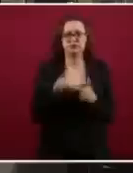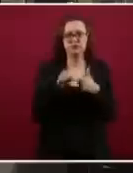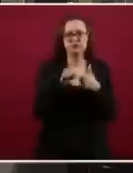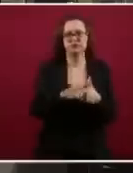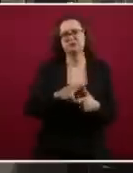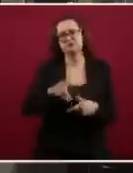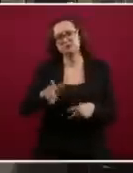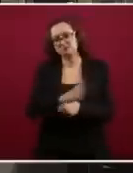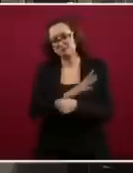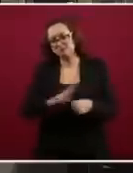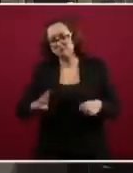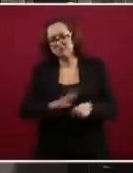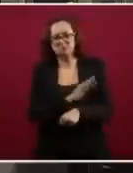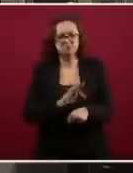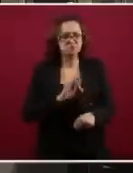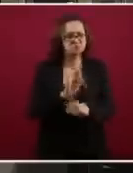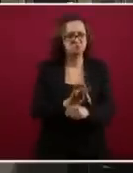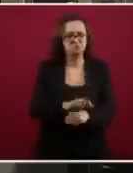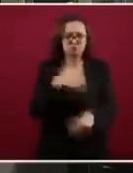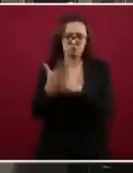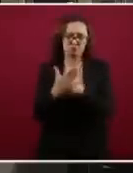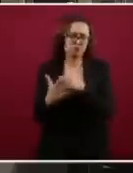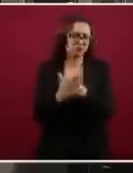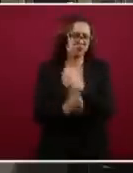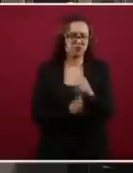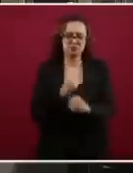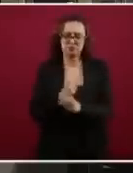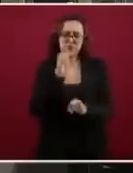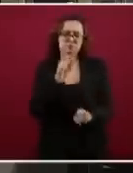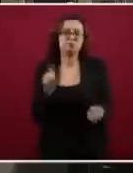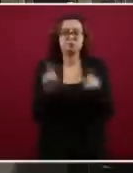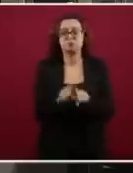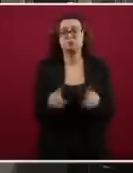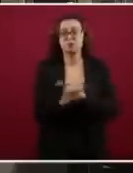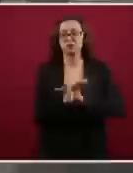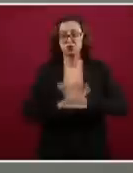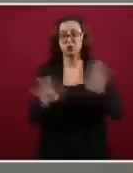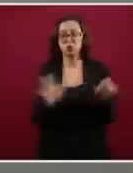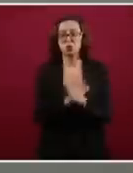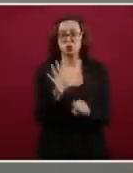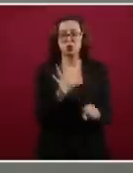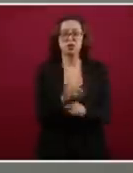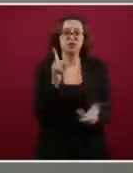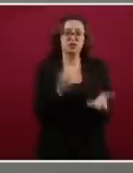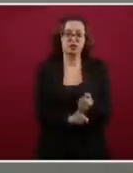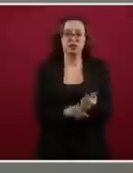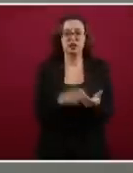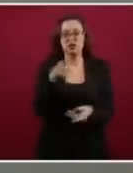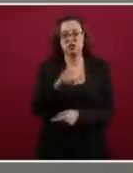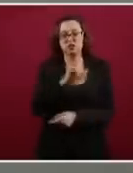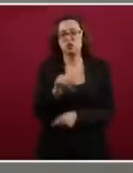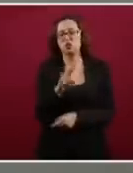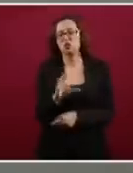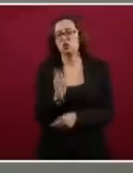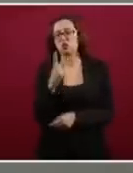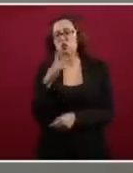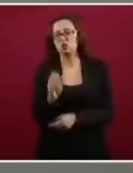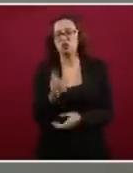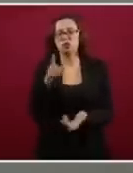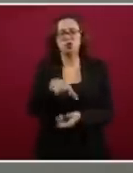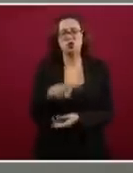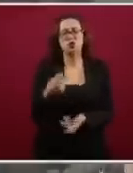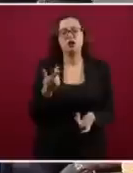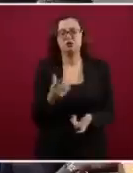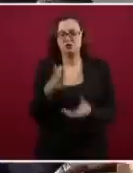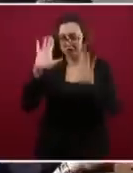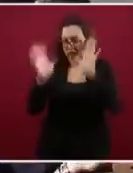estos beneficios personales en esta casa de estudios. Claro ejemplo es la Junta de Gobierno del Congreso local. Ya habían llegado a